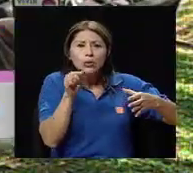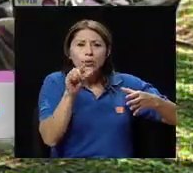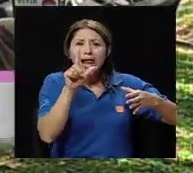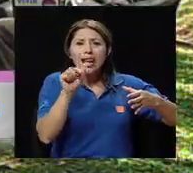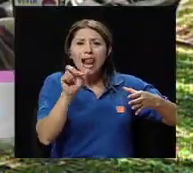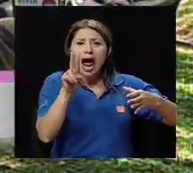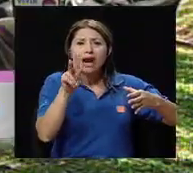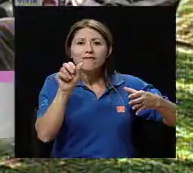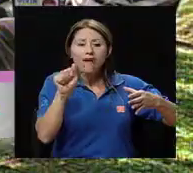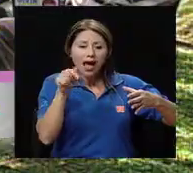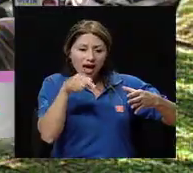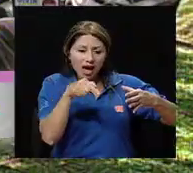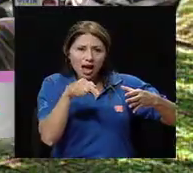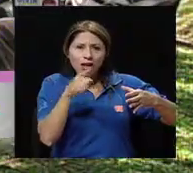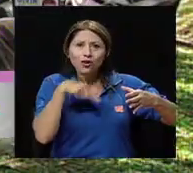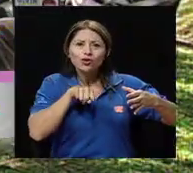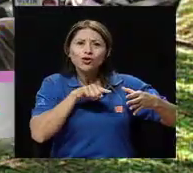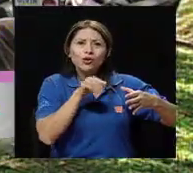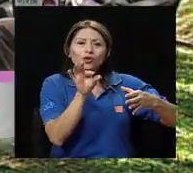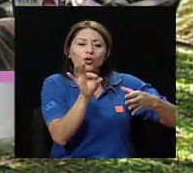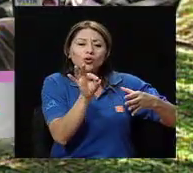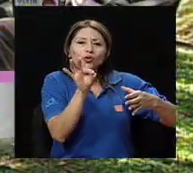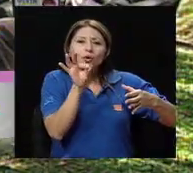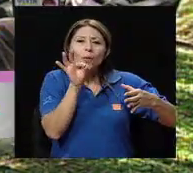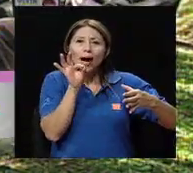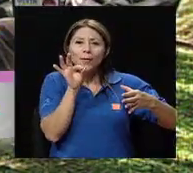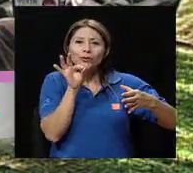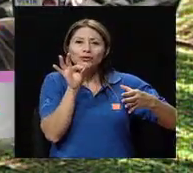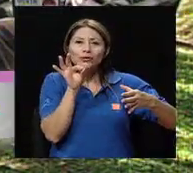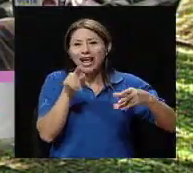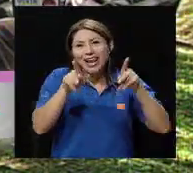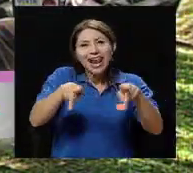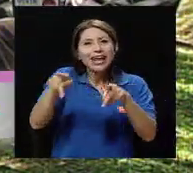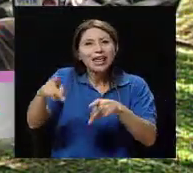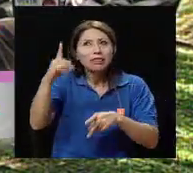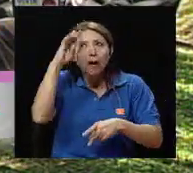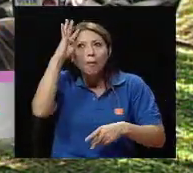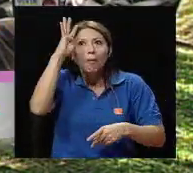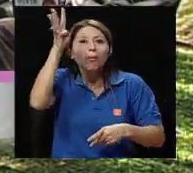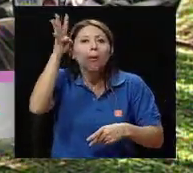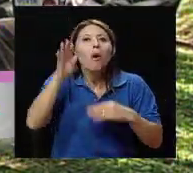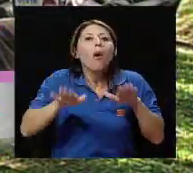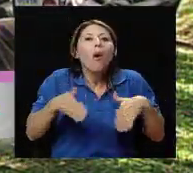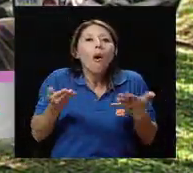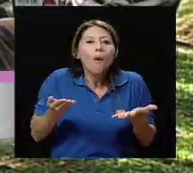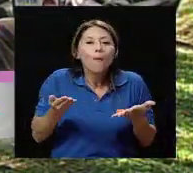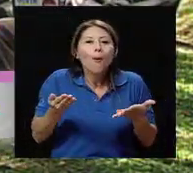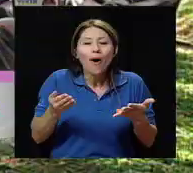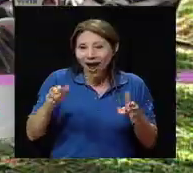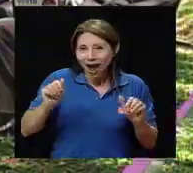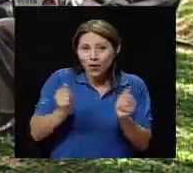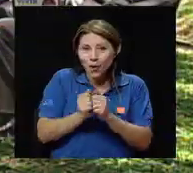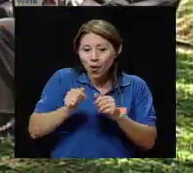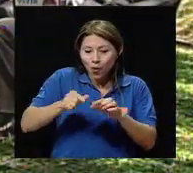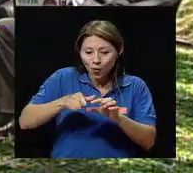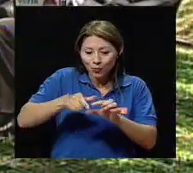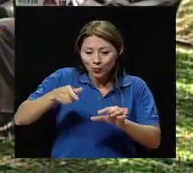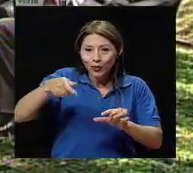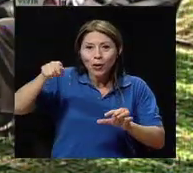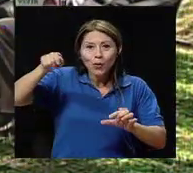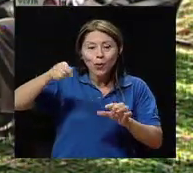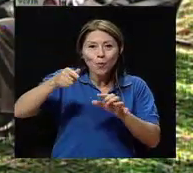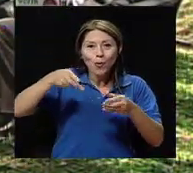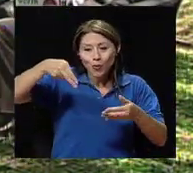los tomamos, la gente se ha inventado formas de hacerlo, buscan cucharones o cualquier otra cosa,